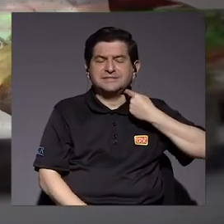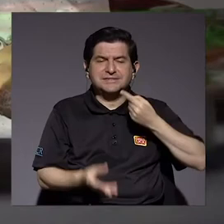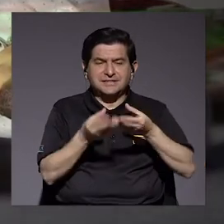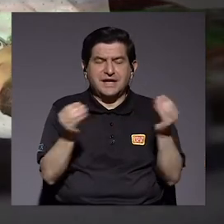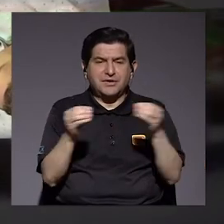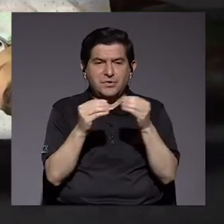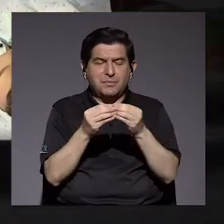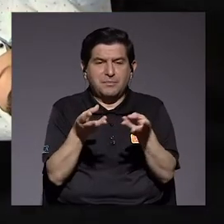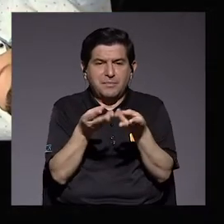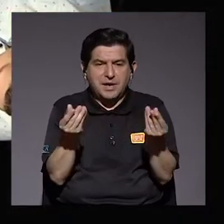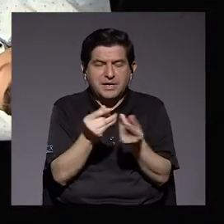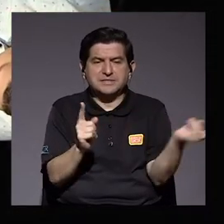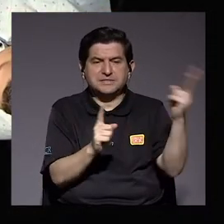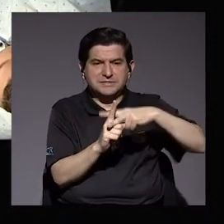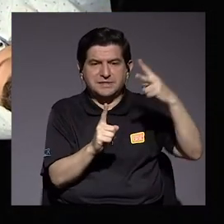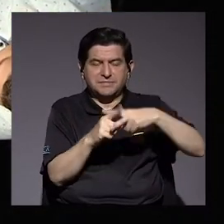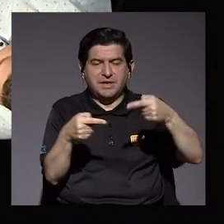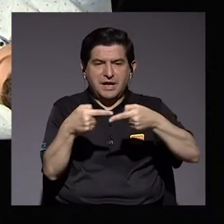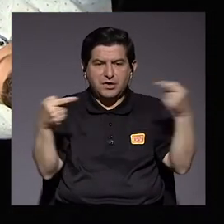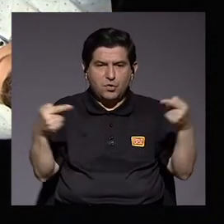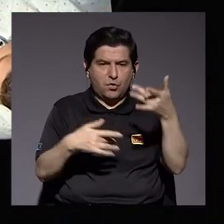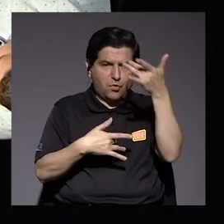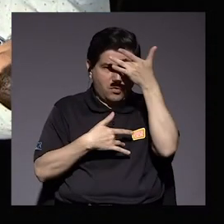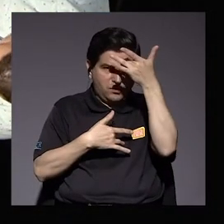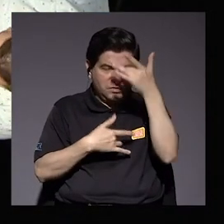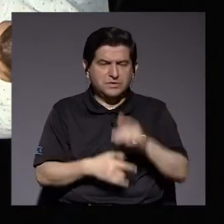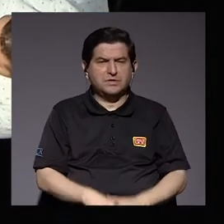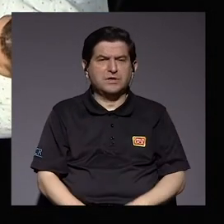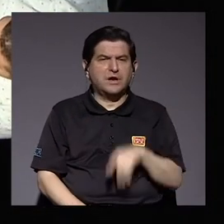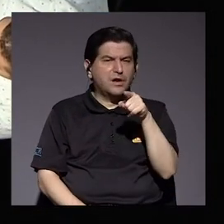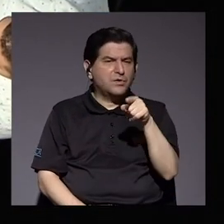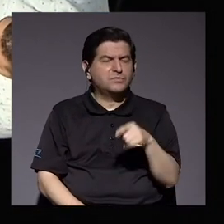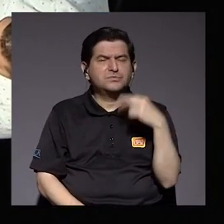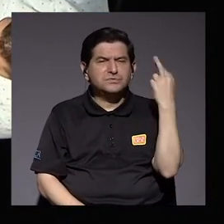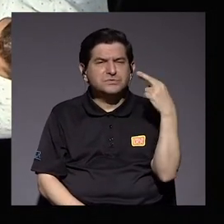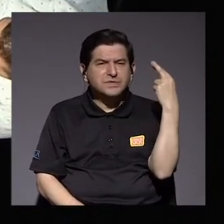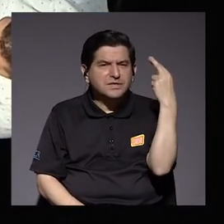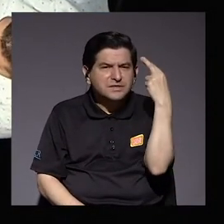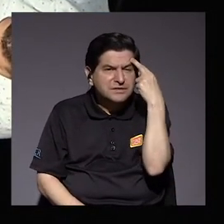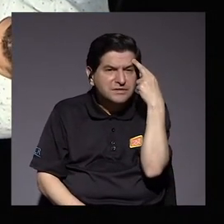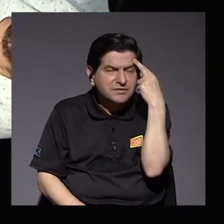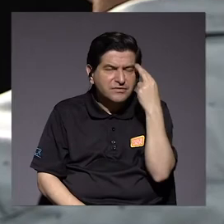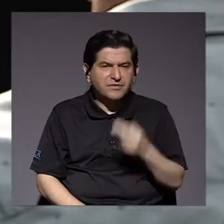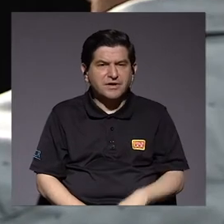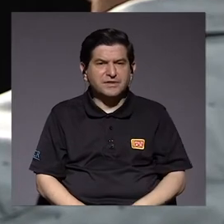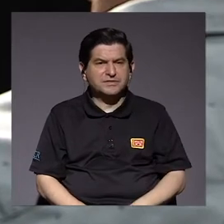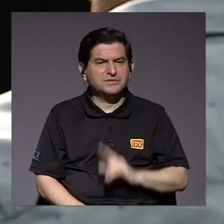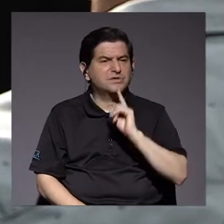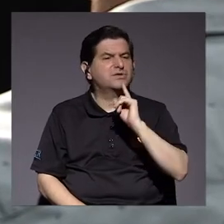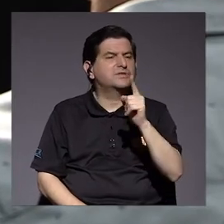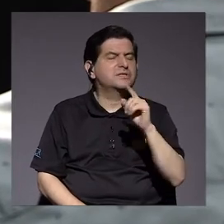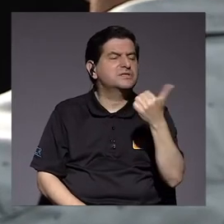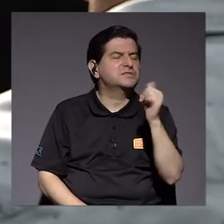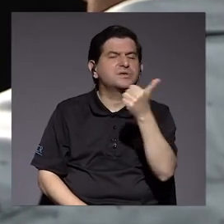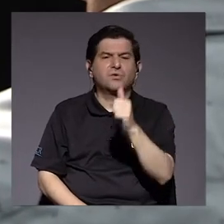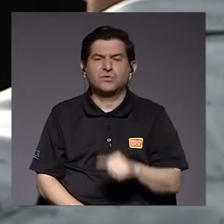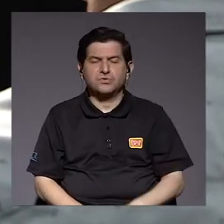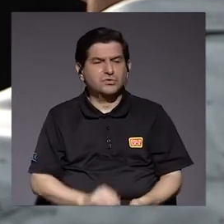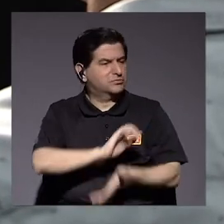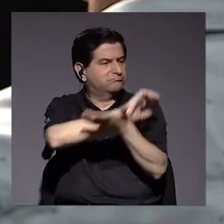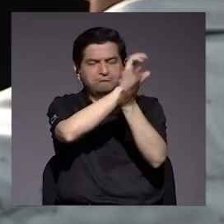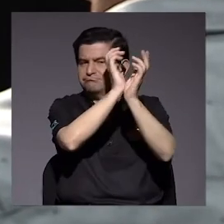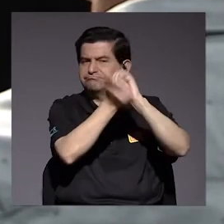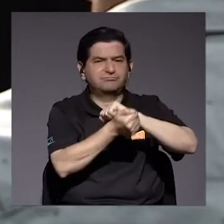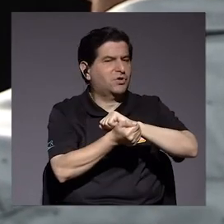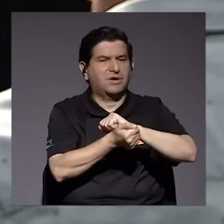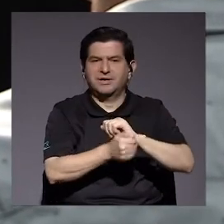producción, porque tiene que aplicar más productos para combatir las enfermedades. Usted que ha estado tanto en el campo, ¿cuál es la razón que le plantean para no hacer ese